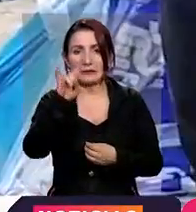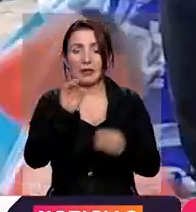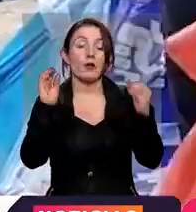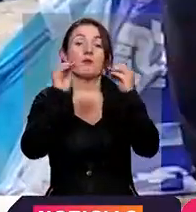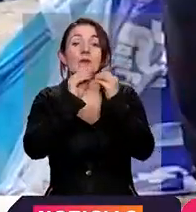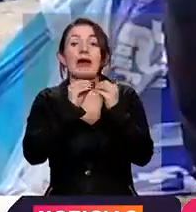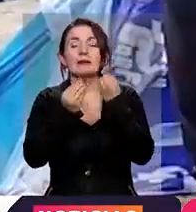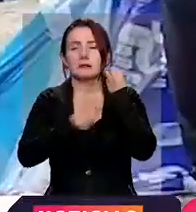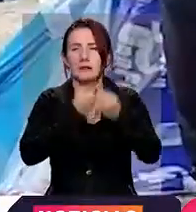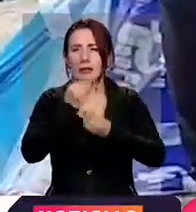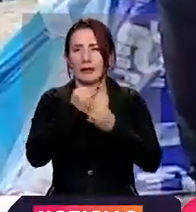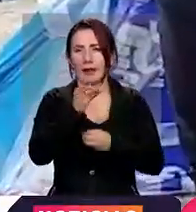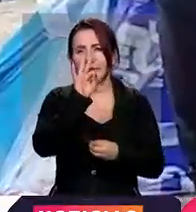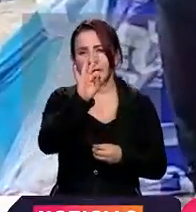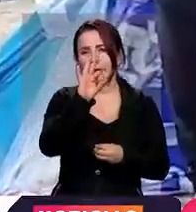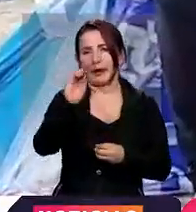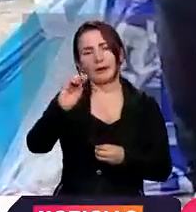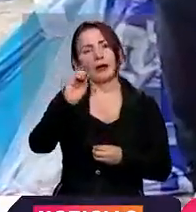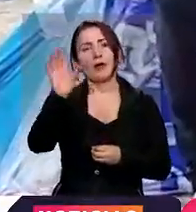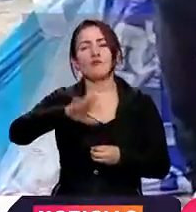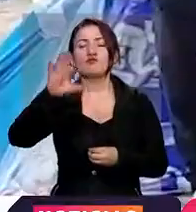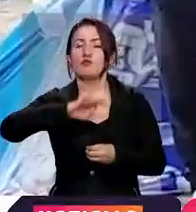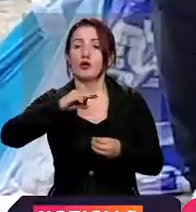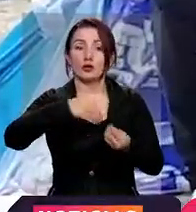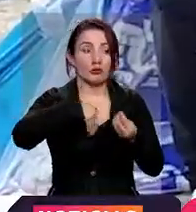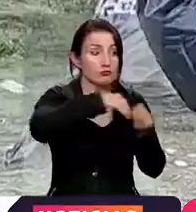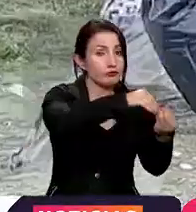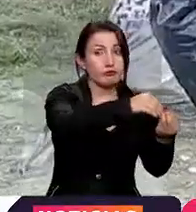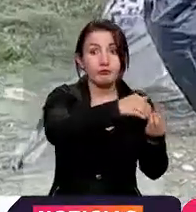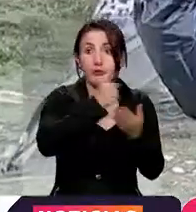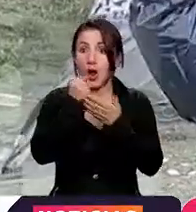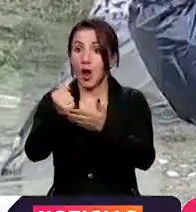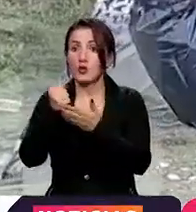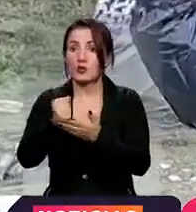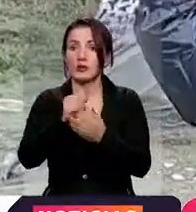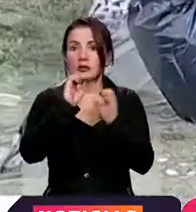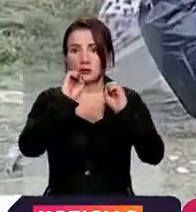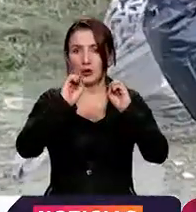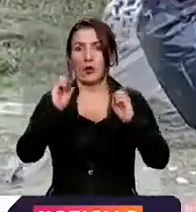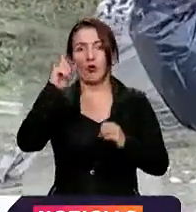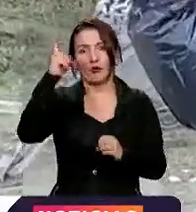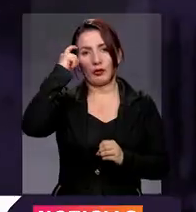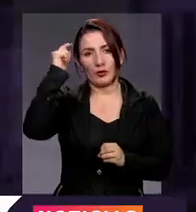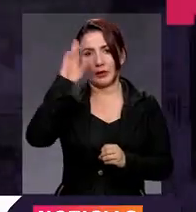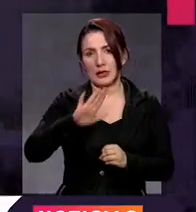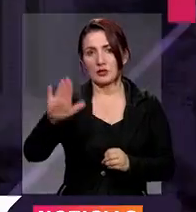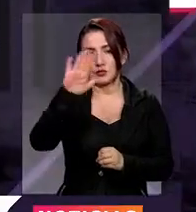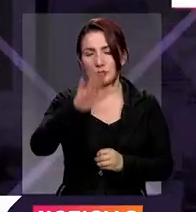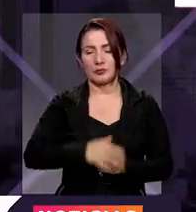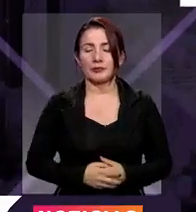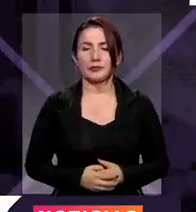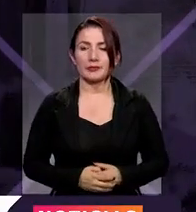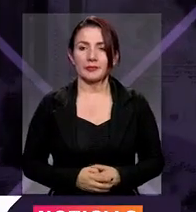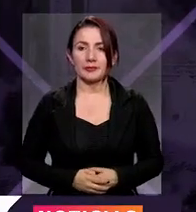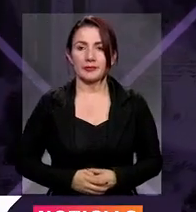Asimismo, se estableció que el 30% de los desterrados tampoco recibió ayuda alguna del Gobierno Nacional.